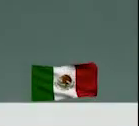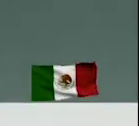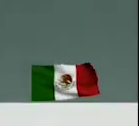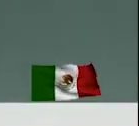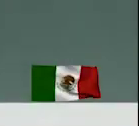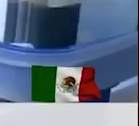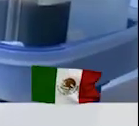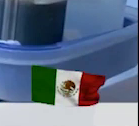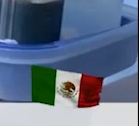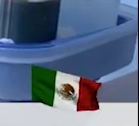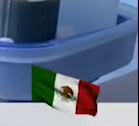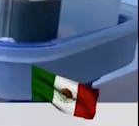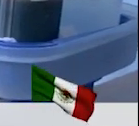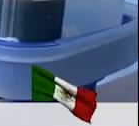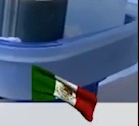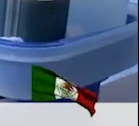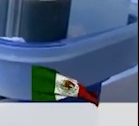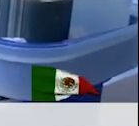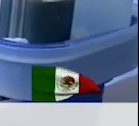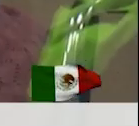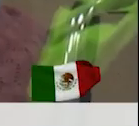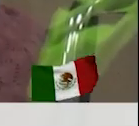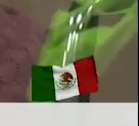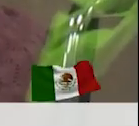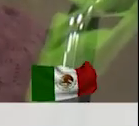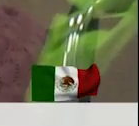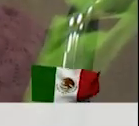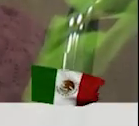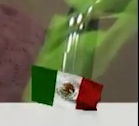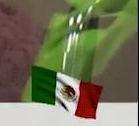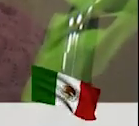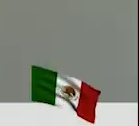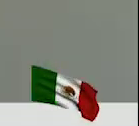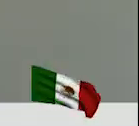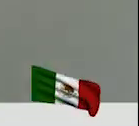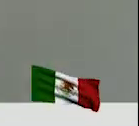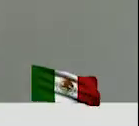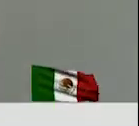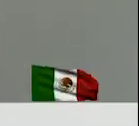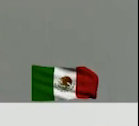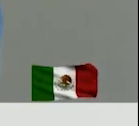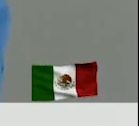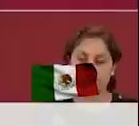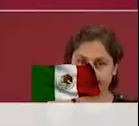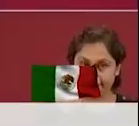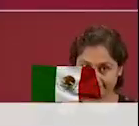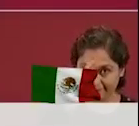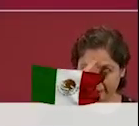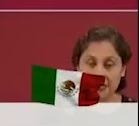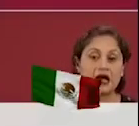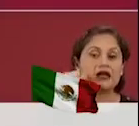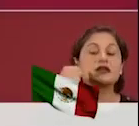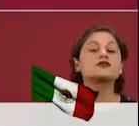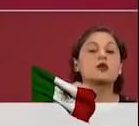la epidemia ha estado a la baja desde mitad de julio aunque no ha sido continua informó que las escuelas no regresarán a clases